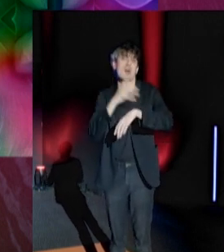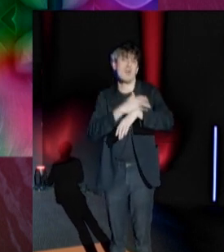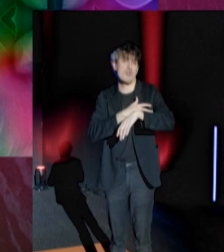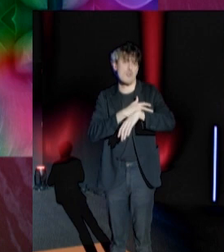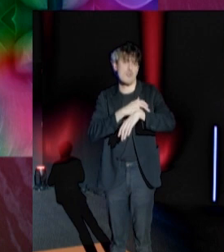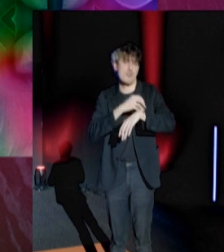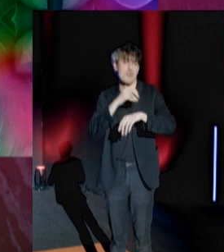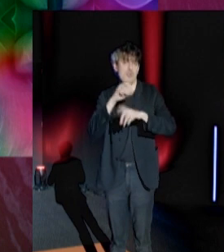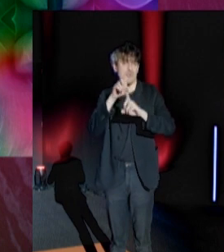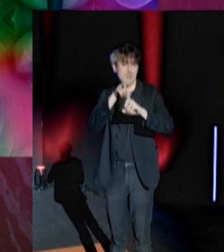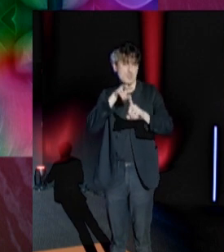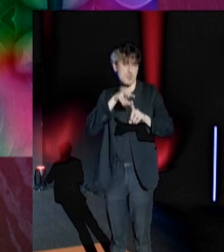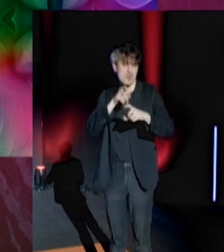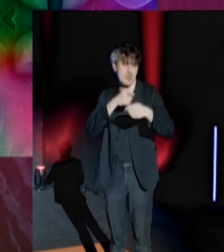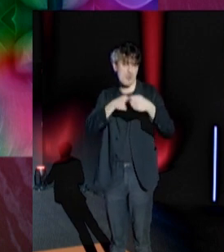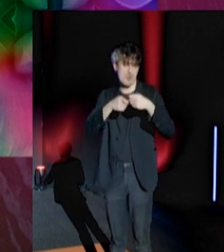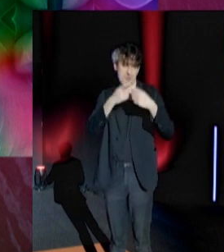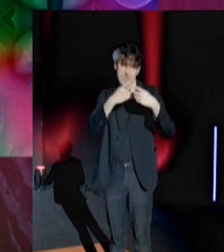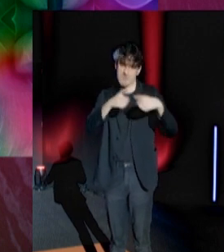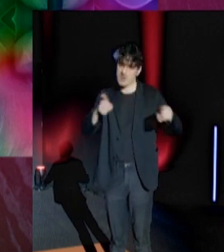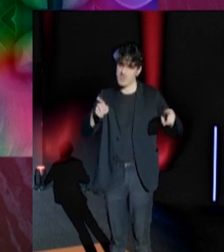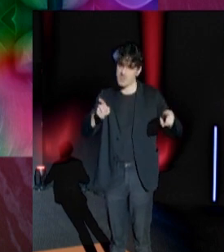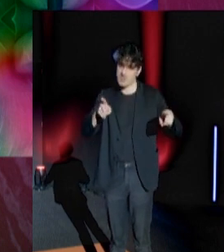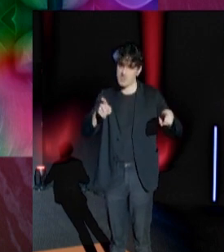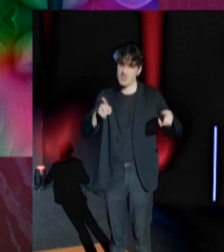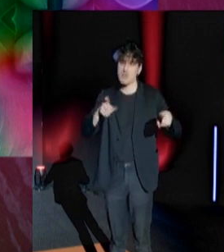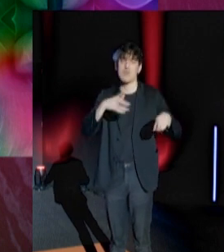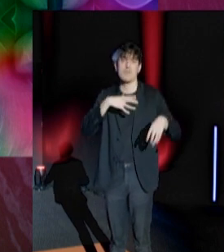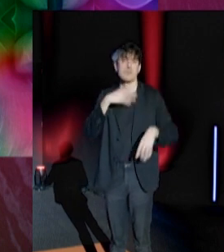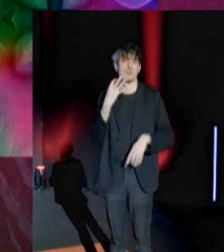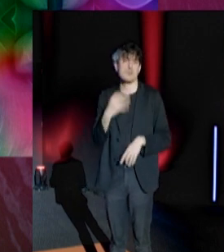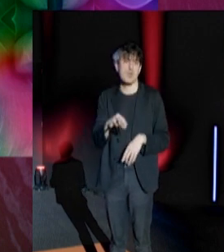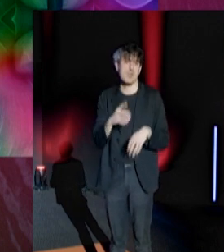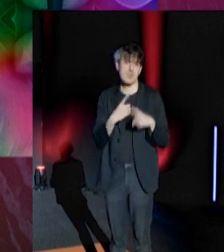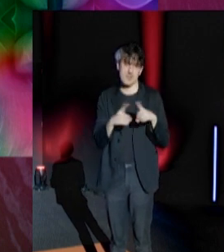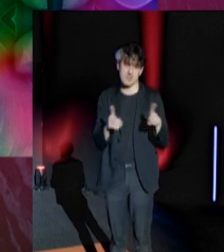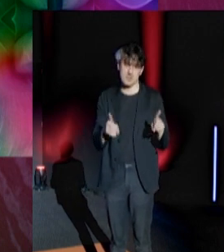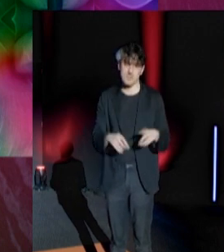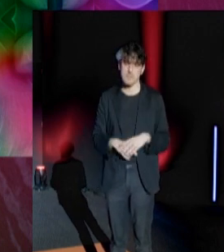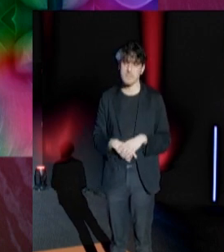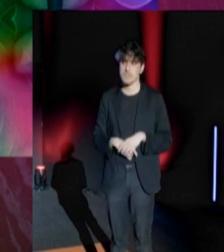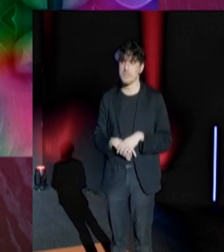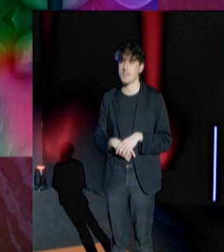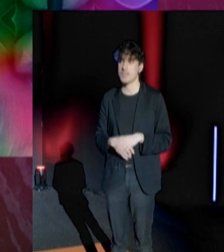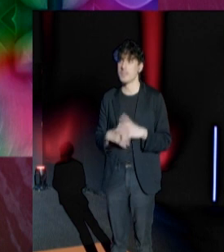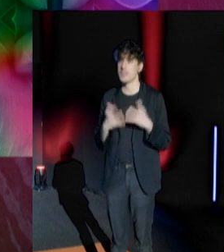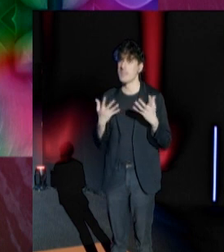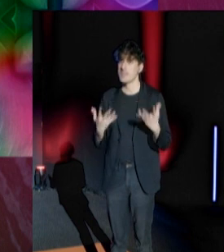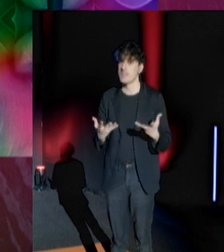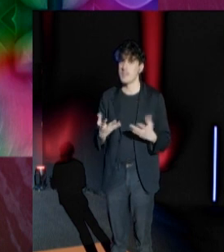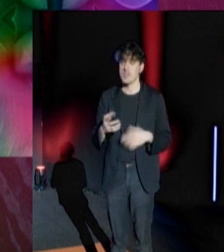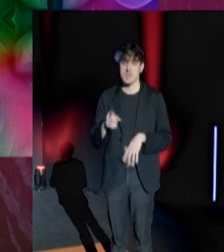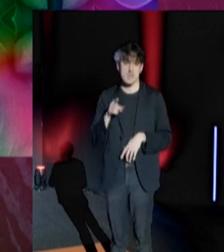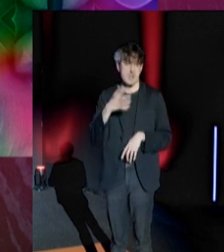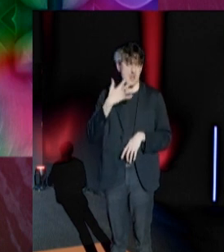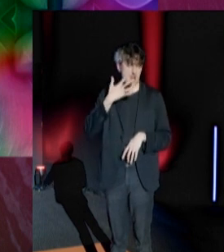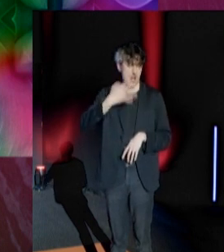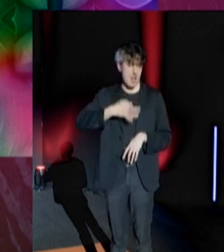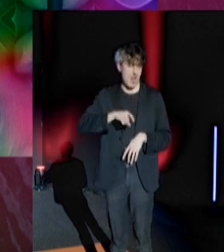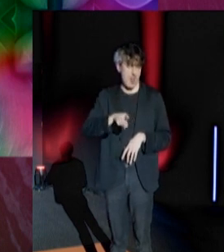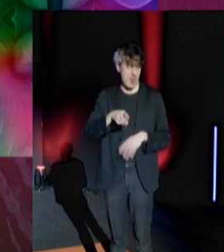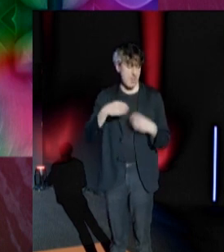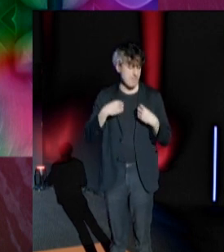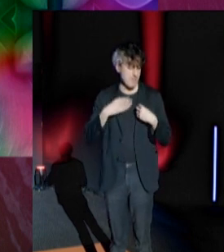de negocio es otra posibilidad absolutamente diferente de lo que puedes hacer con la información esto es real esto es cómo me ha